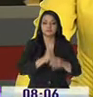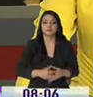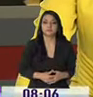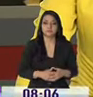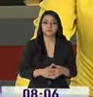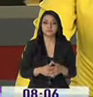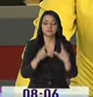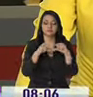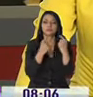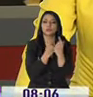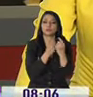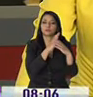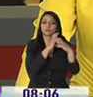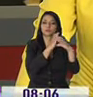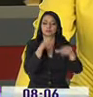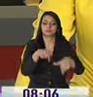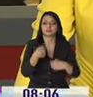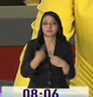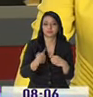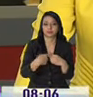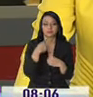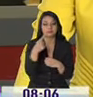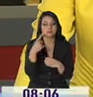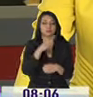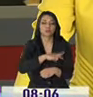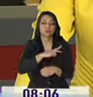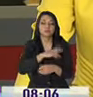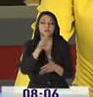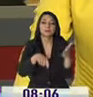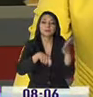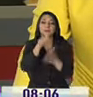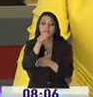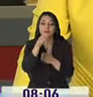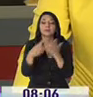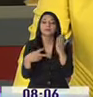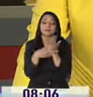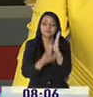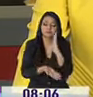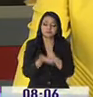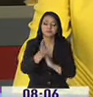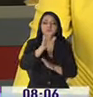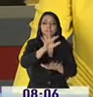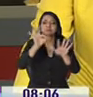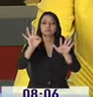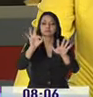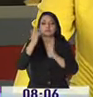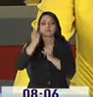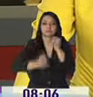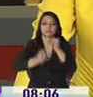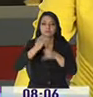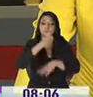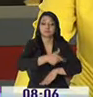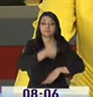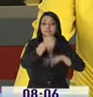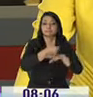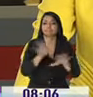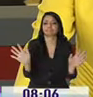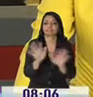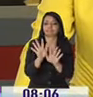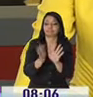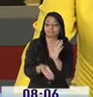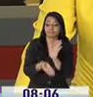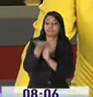de transportistas urbanos es que el Cabildo apruebe un alza de la tarifa a 38 centavos, mientras las autoridades insisten en que el incremento no